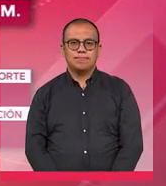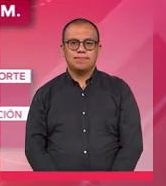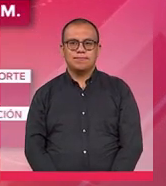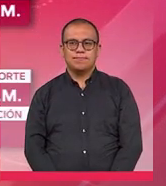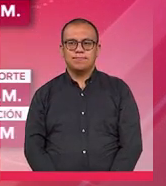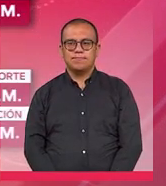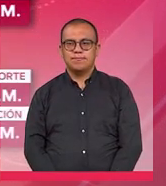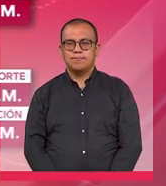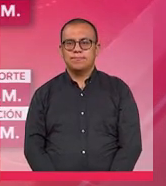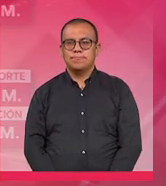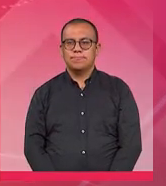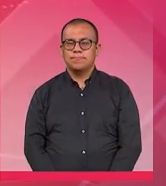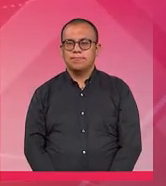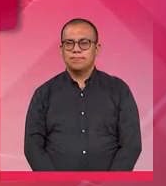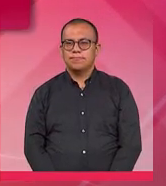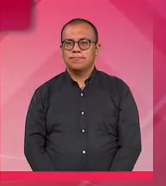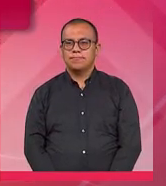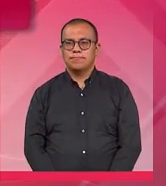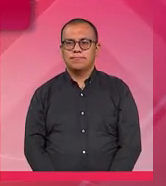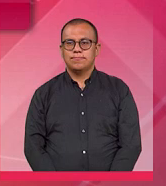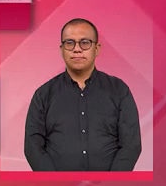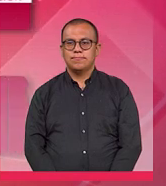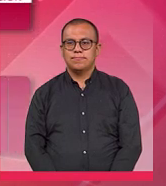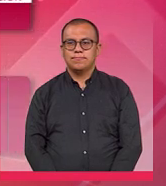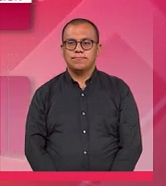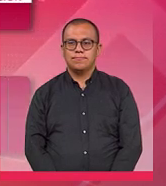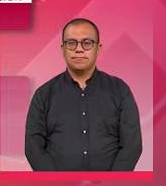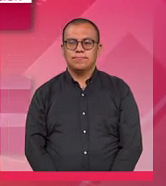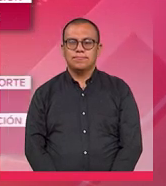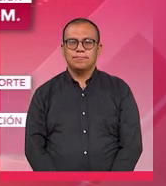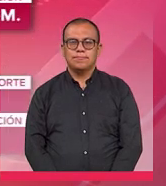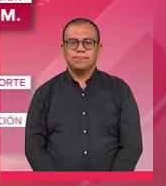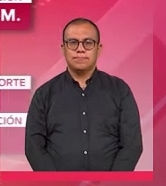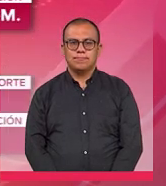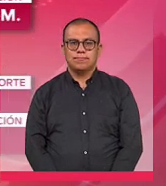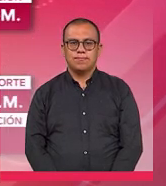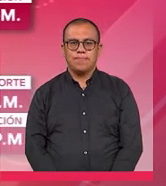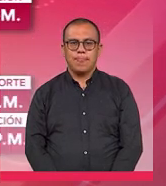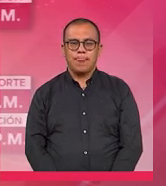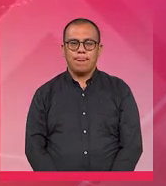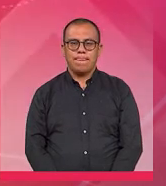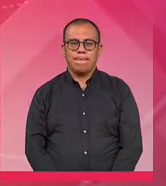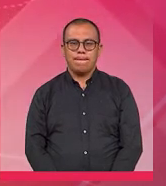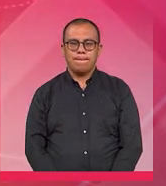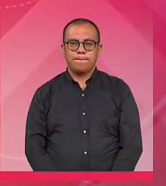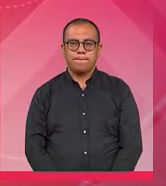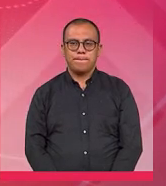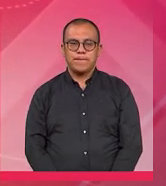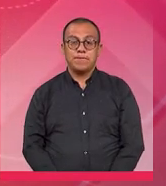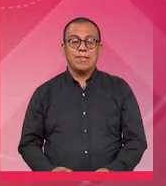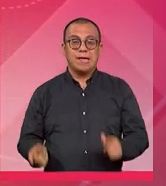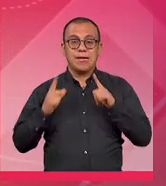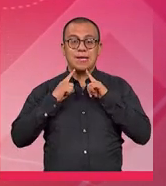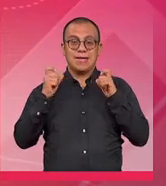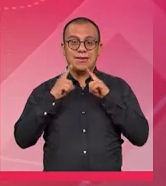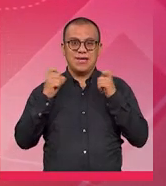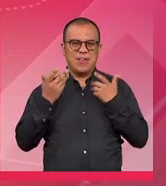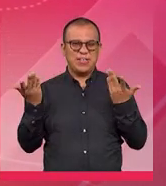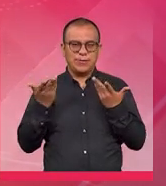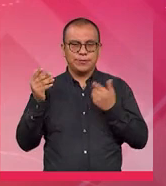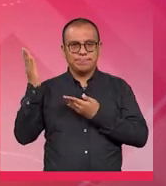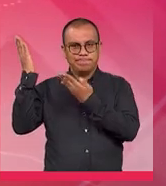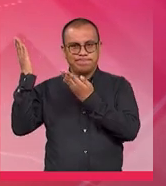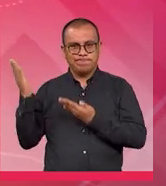Alta, Cordillera Sur, Minuto de la María, Sadec 3 y Villa Gloria. En Engativá, en el barrio Los